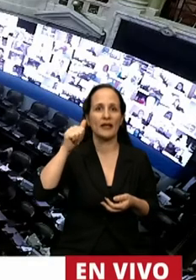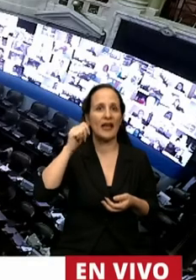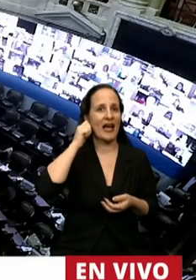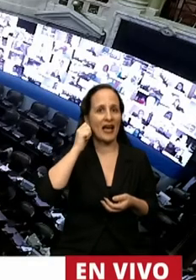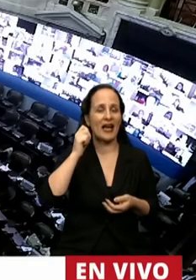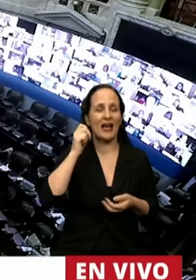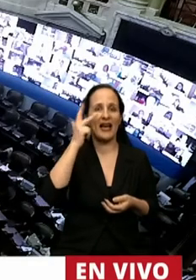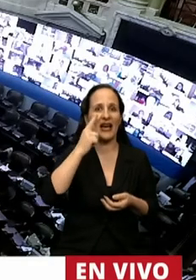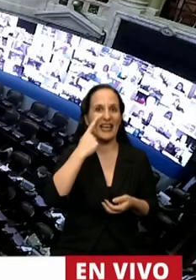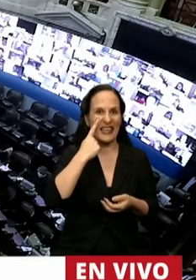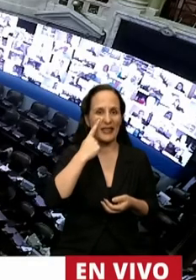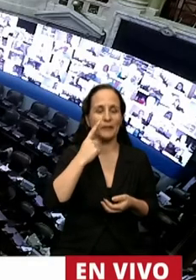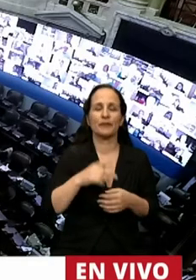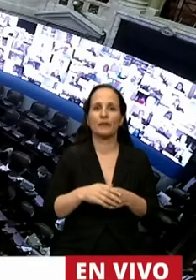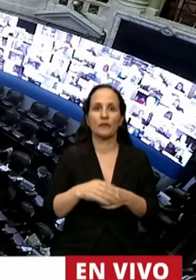Negativo, presidente.